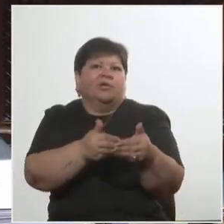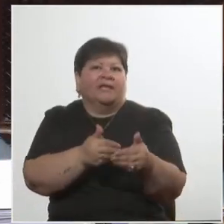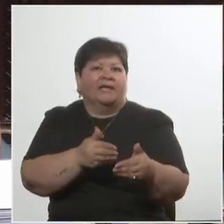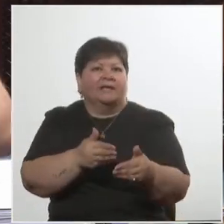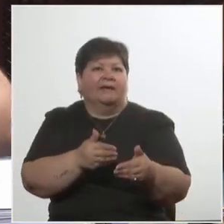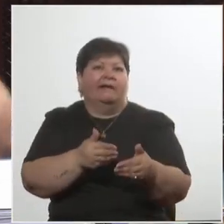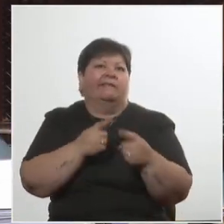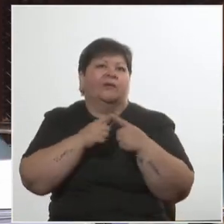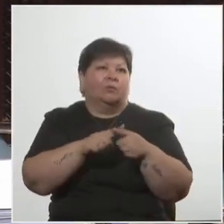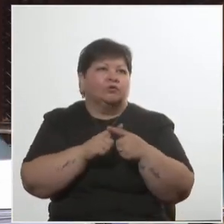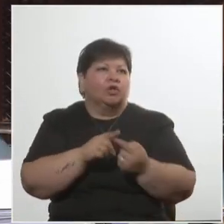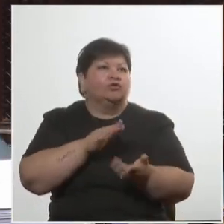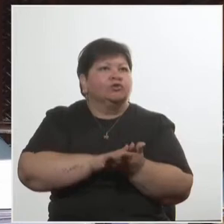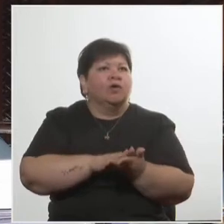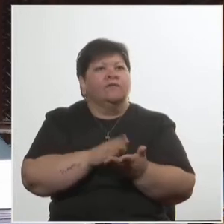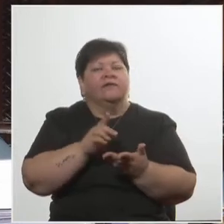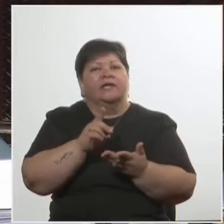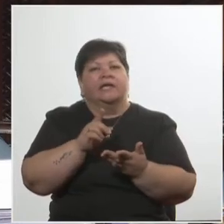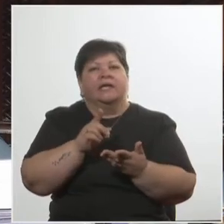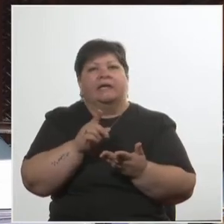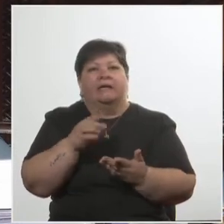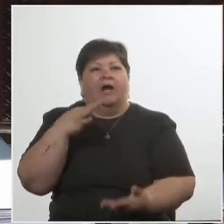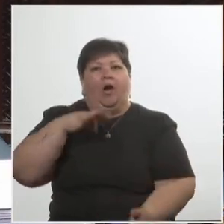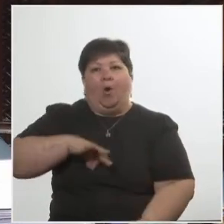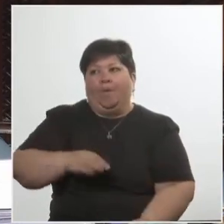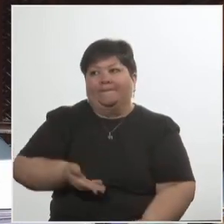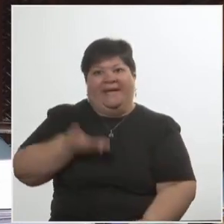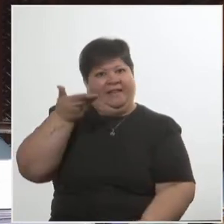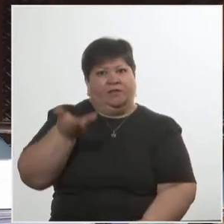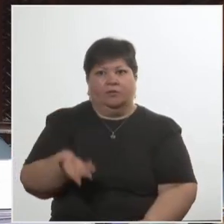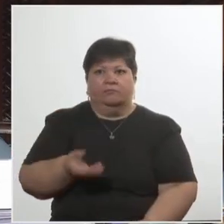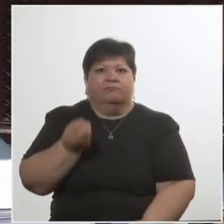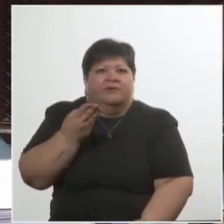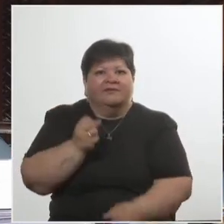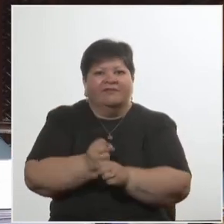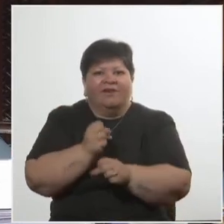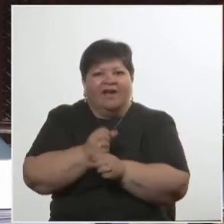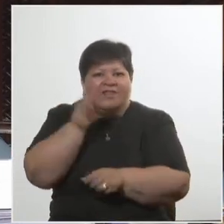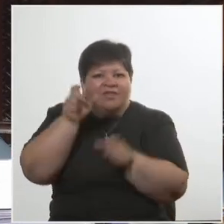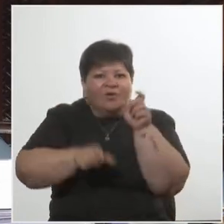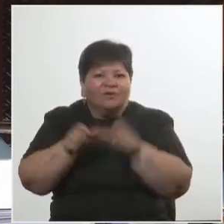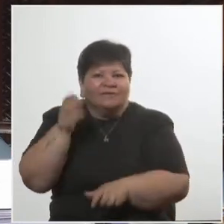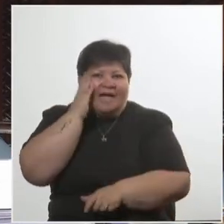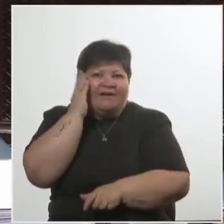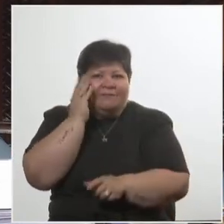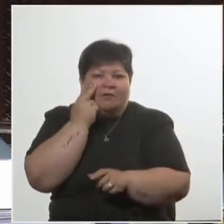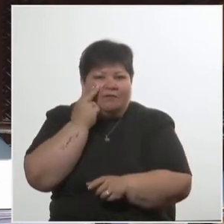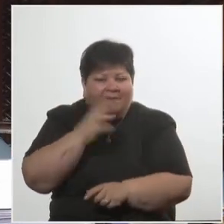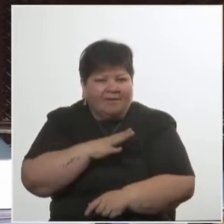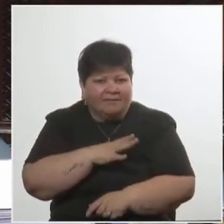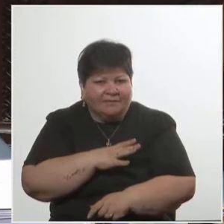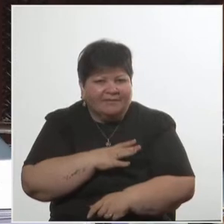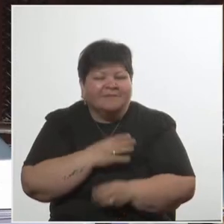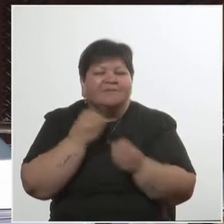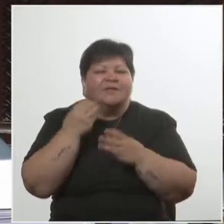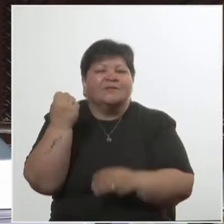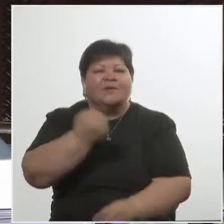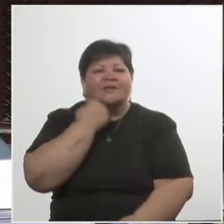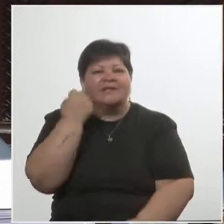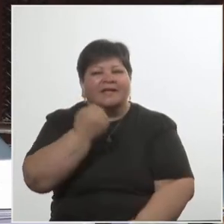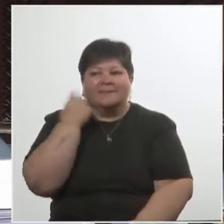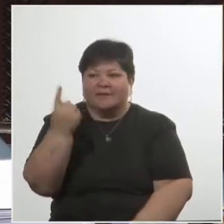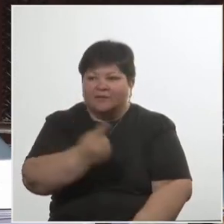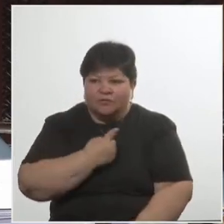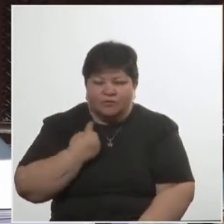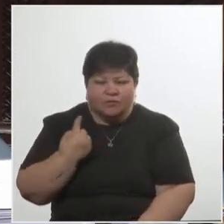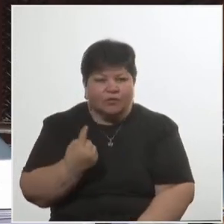de discusiones sobre el audo sobre aumento porque naturalmente los trabajadores comprenden que están en un problema por eso para nosotros era importante lo